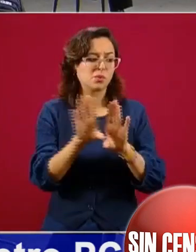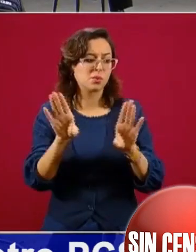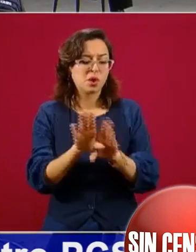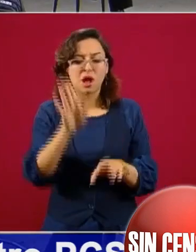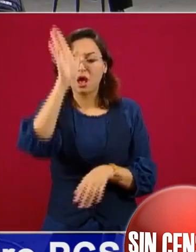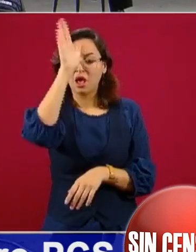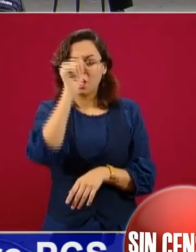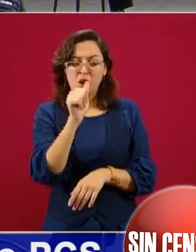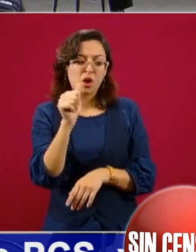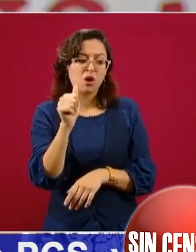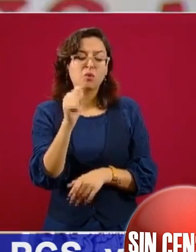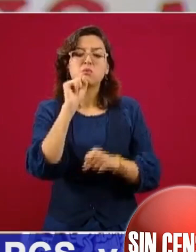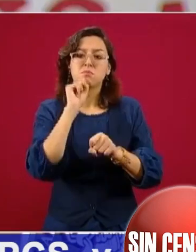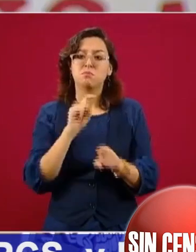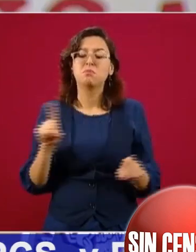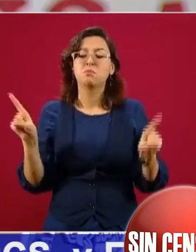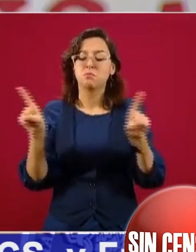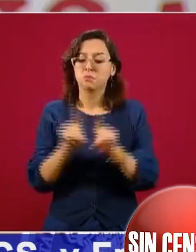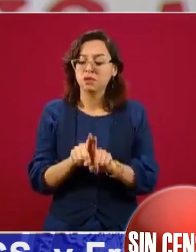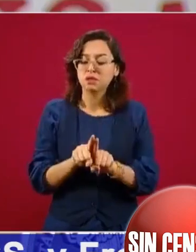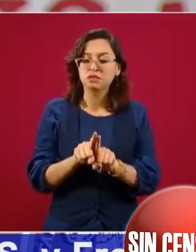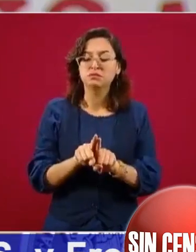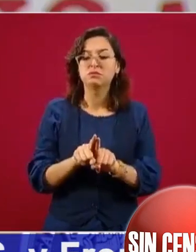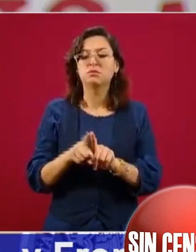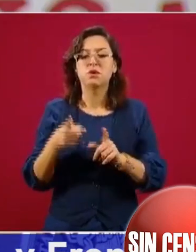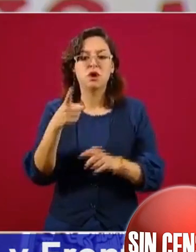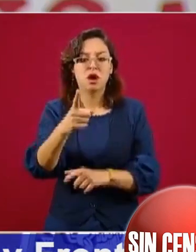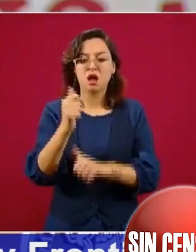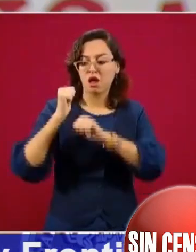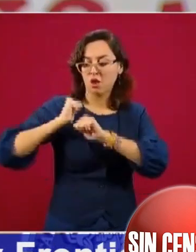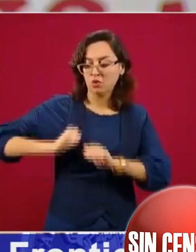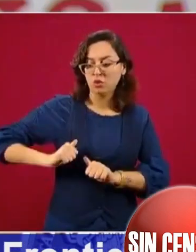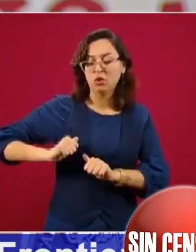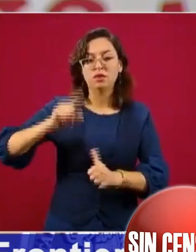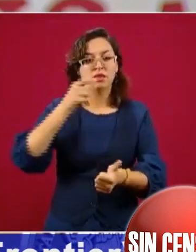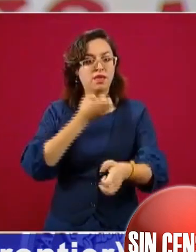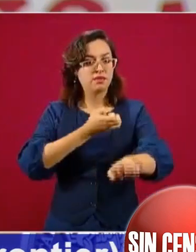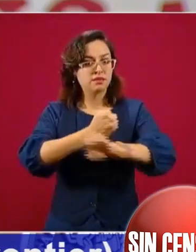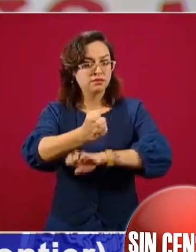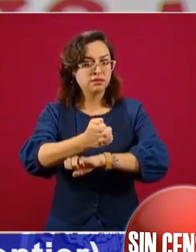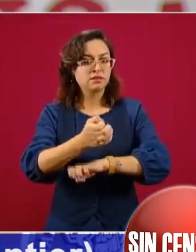tenemos que tomar en cuenta la opinión de las autoridades locales,